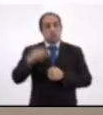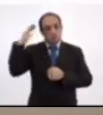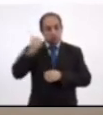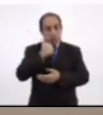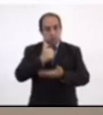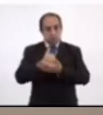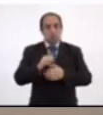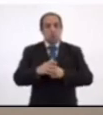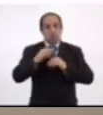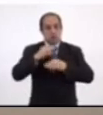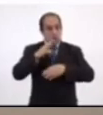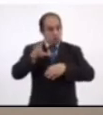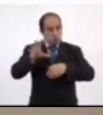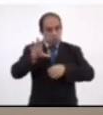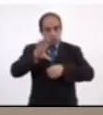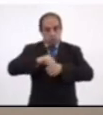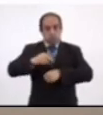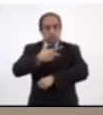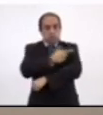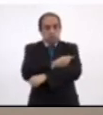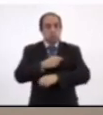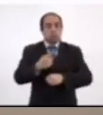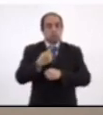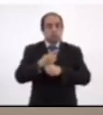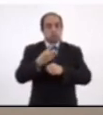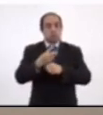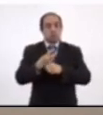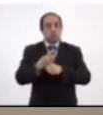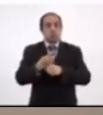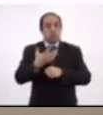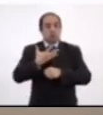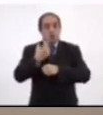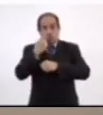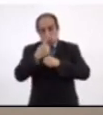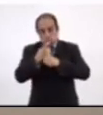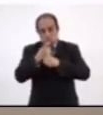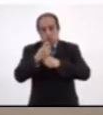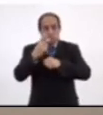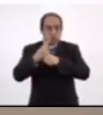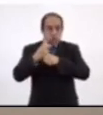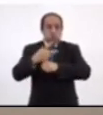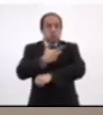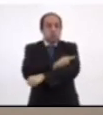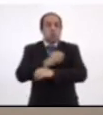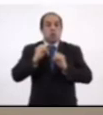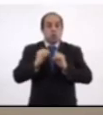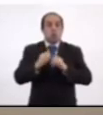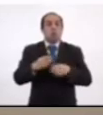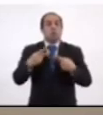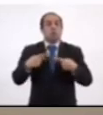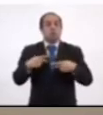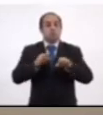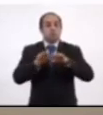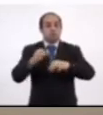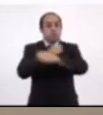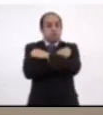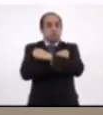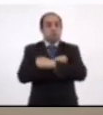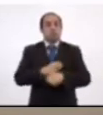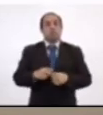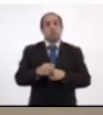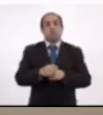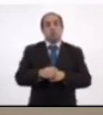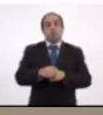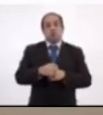esquema completo, ya sea por una aplicación de vacuna con doble dosis o por, en el caso de personal educativo, de las cerca de